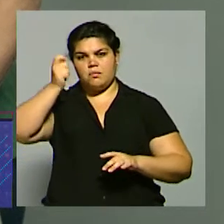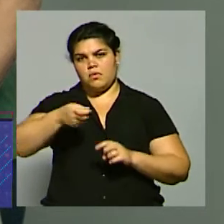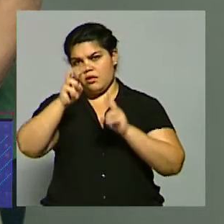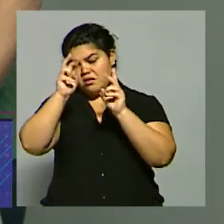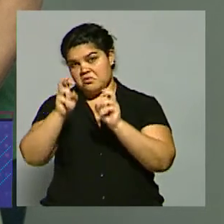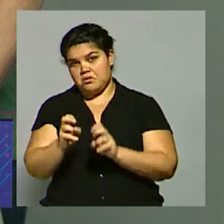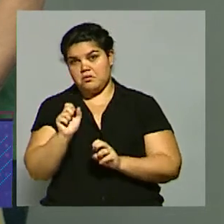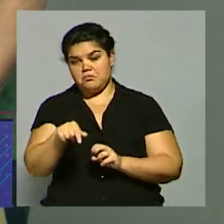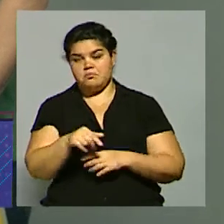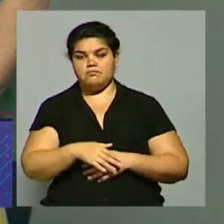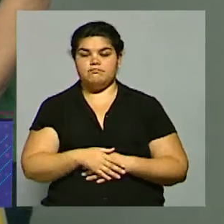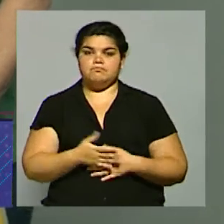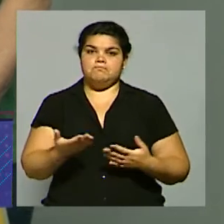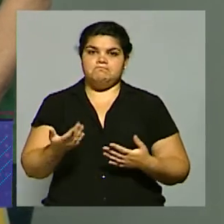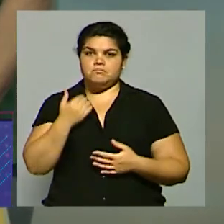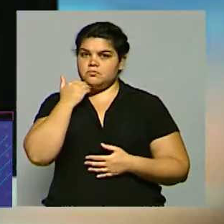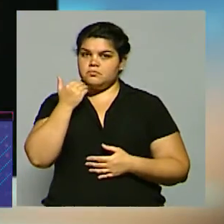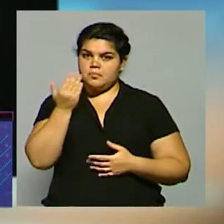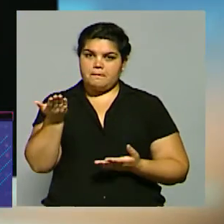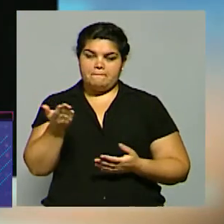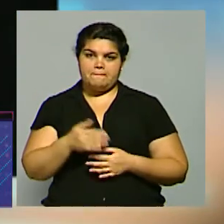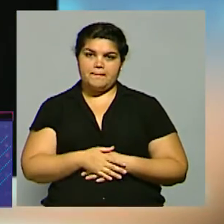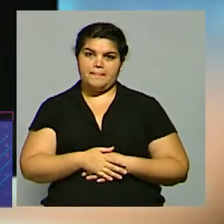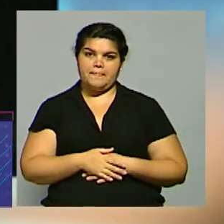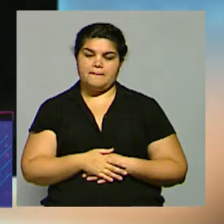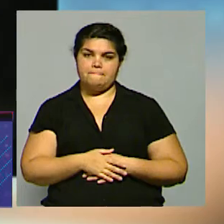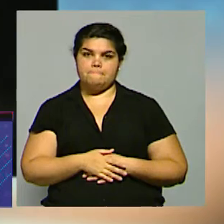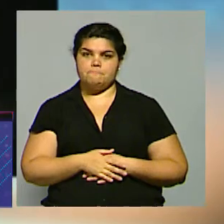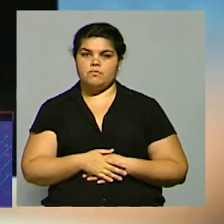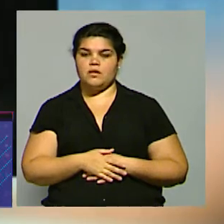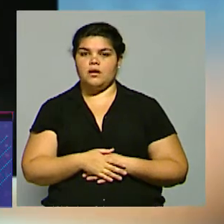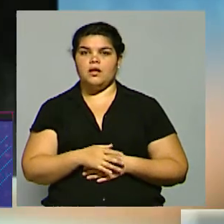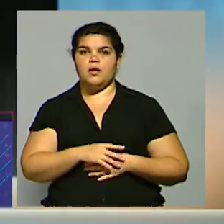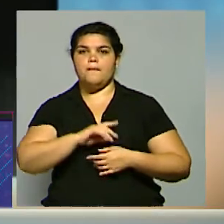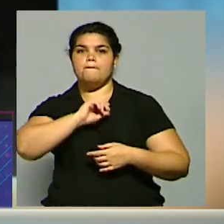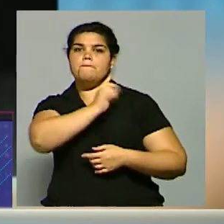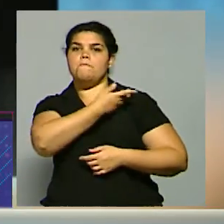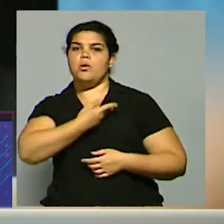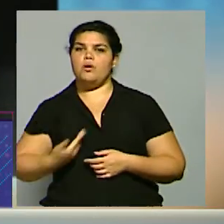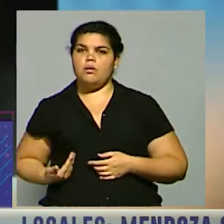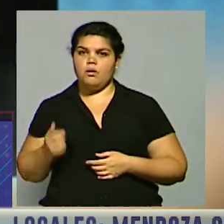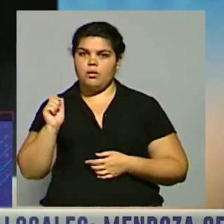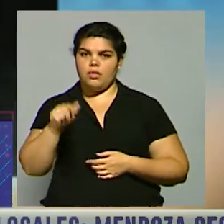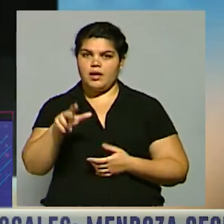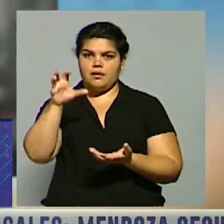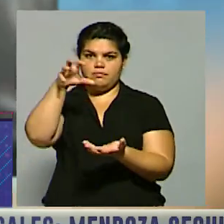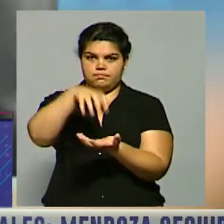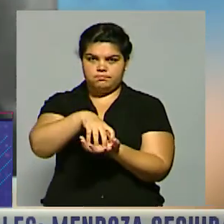No sé, hay muchos, me parece que el poder enquistado es uno de los principales